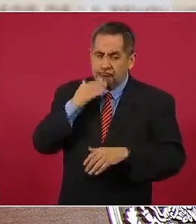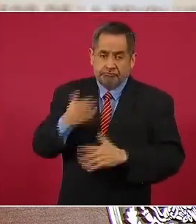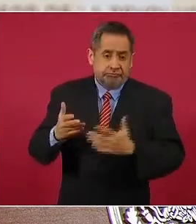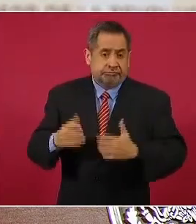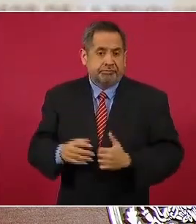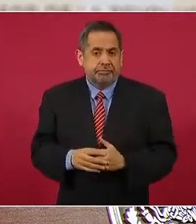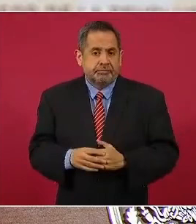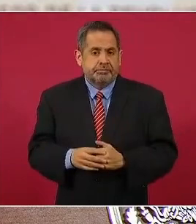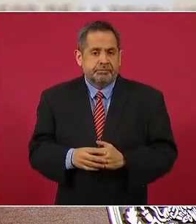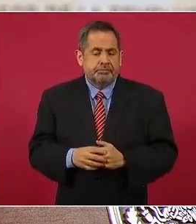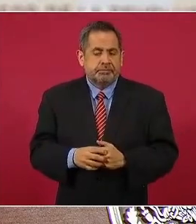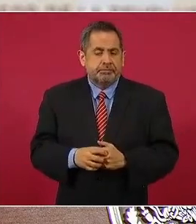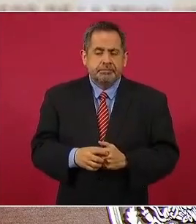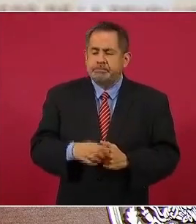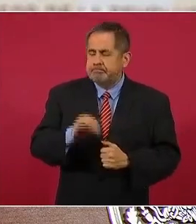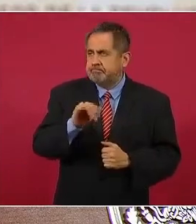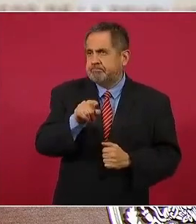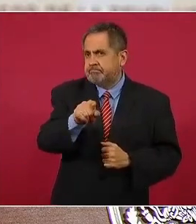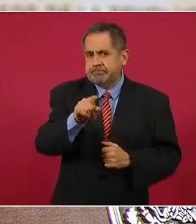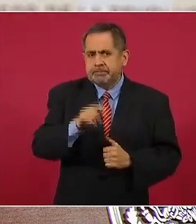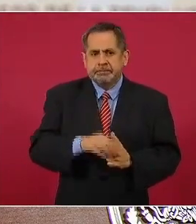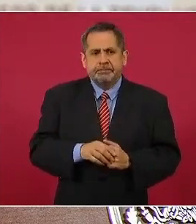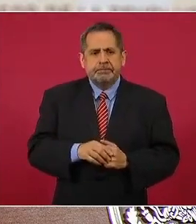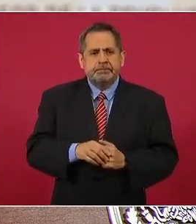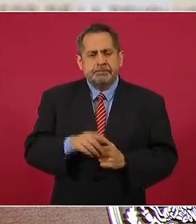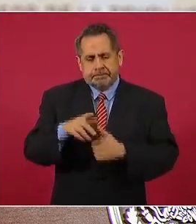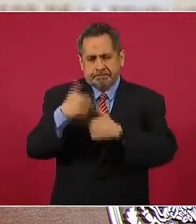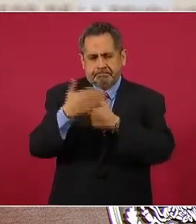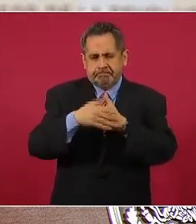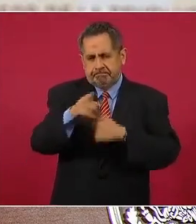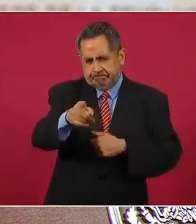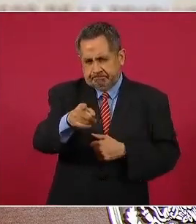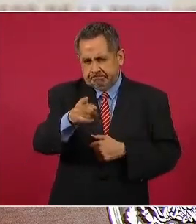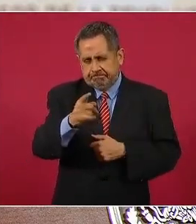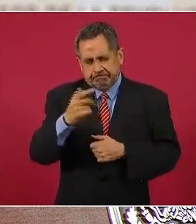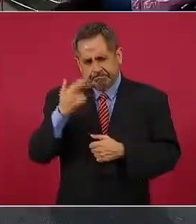Pero sí vamos a revisar eso,